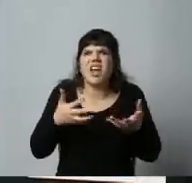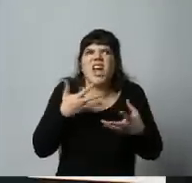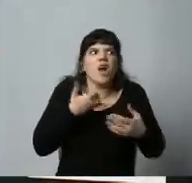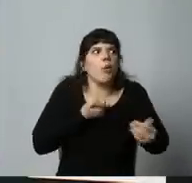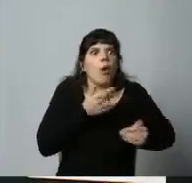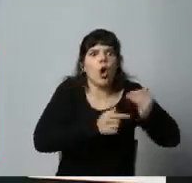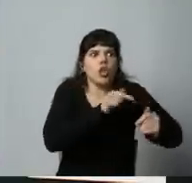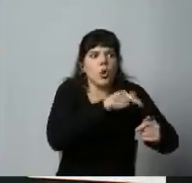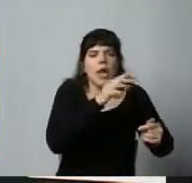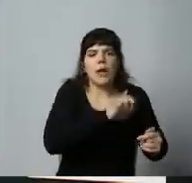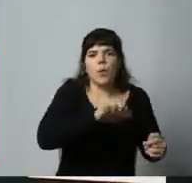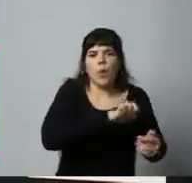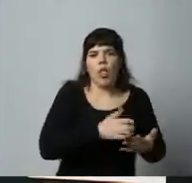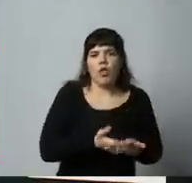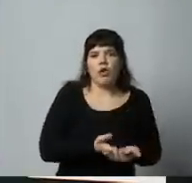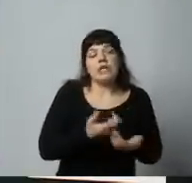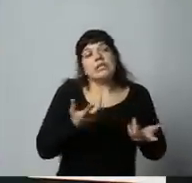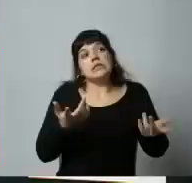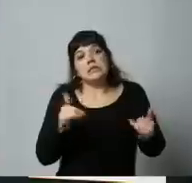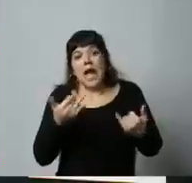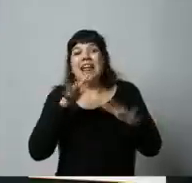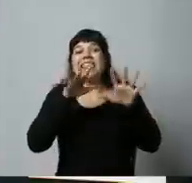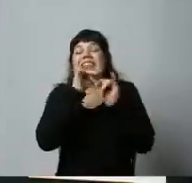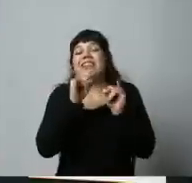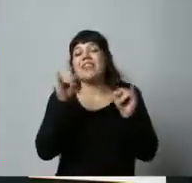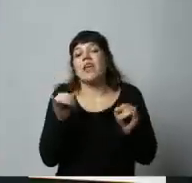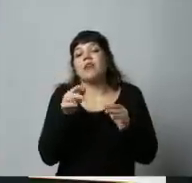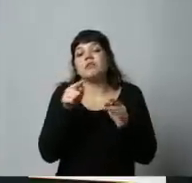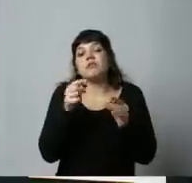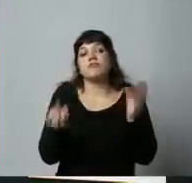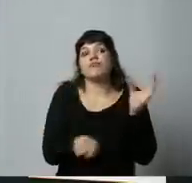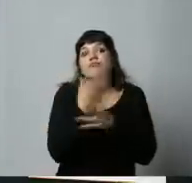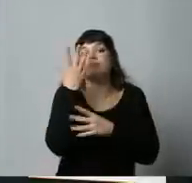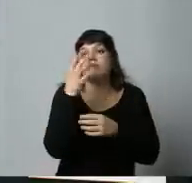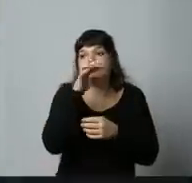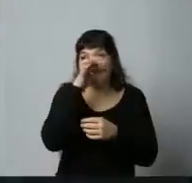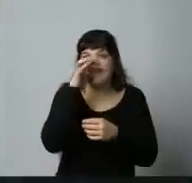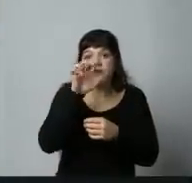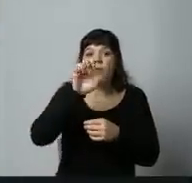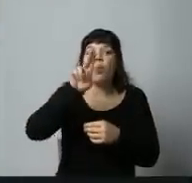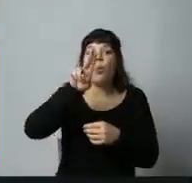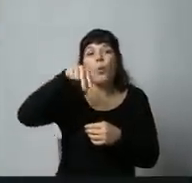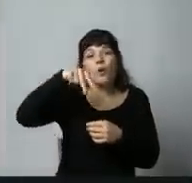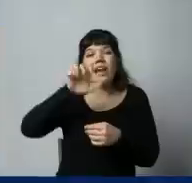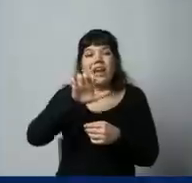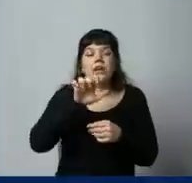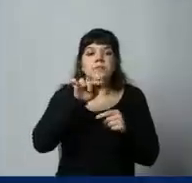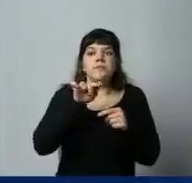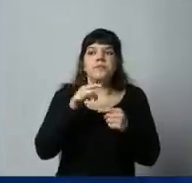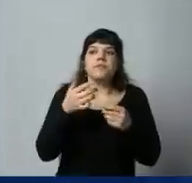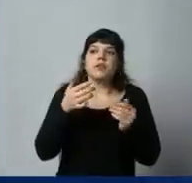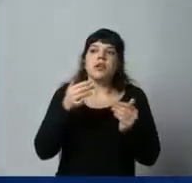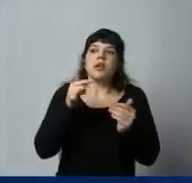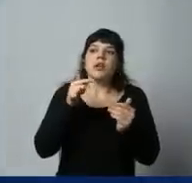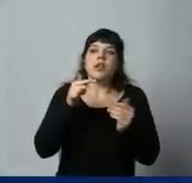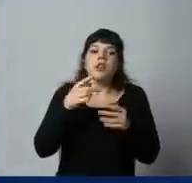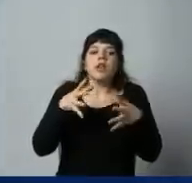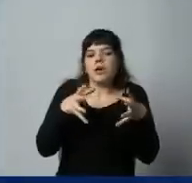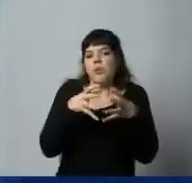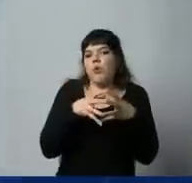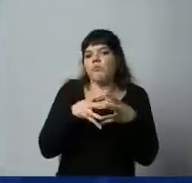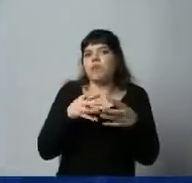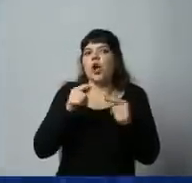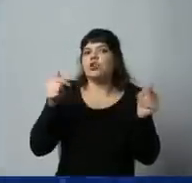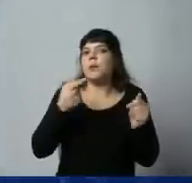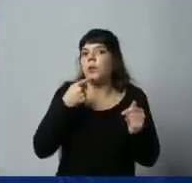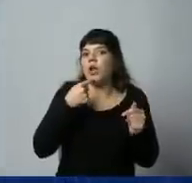puede decir sobre eso se puede decir que hace 10 días lanzó une que es una plataforma de organizaciones sociales y movimientos políticos donde hay